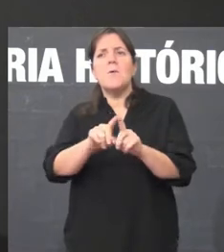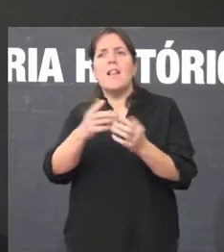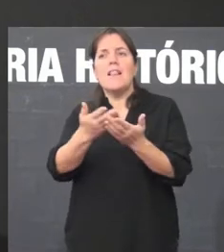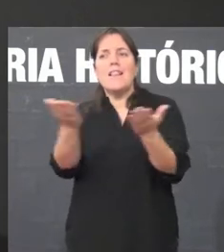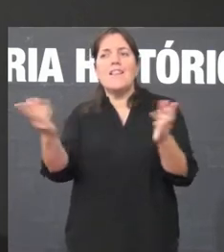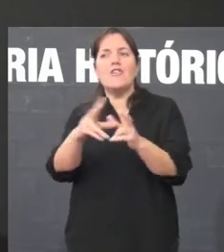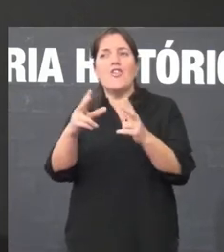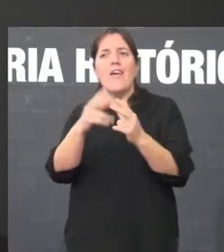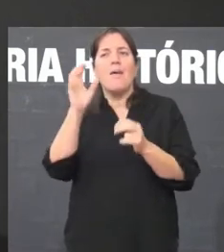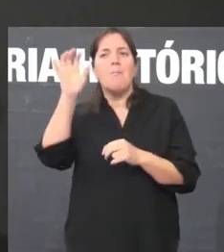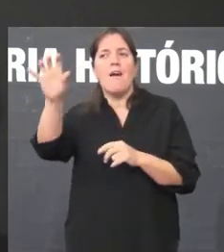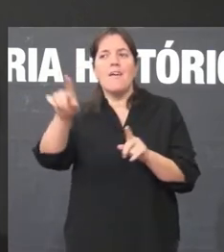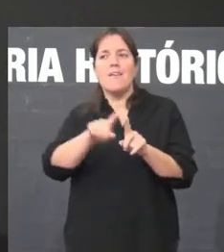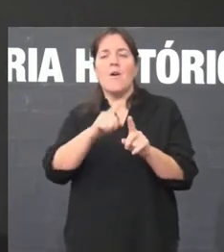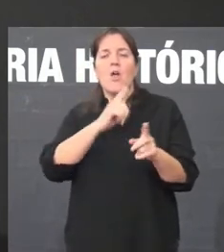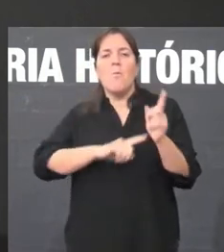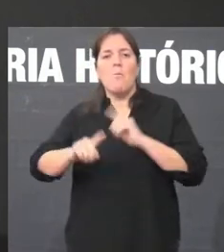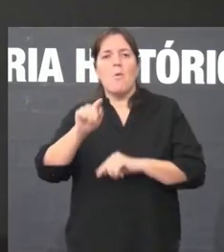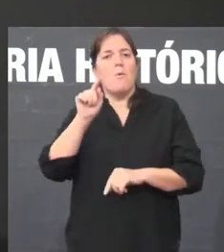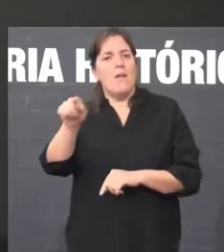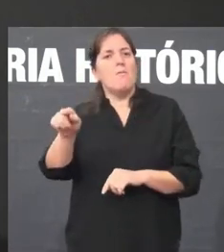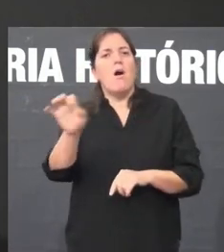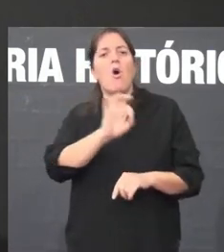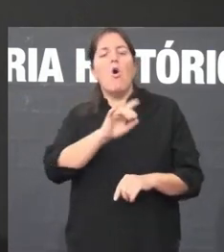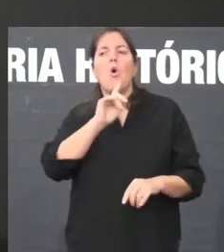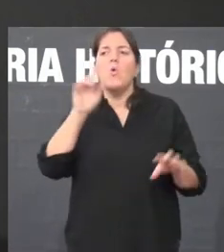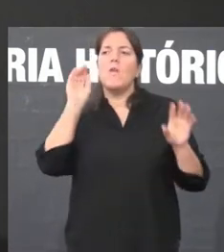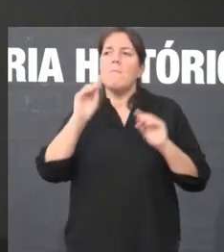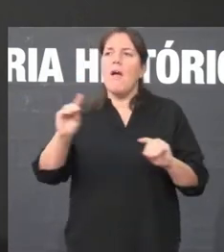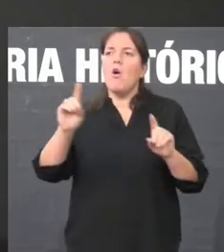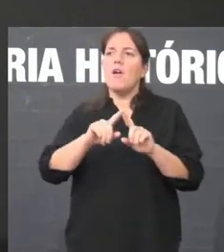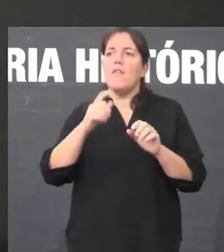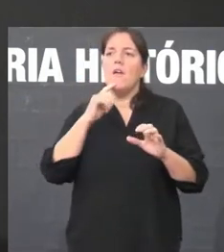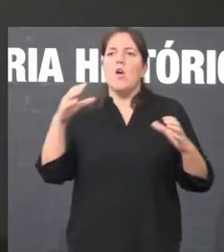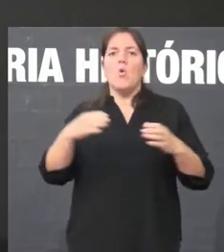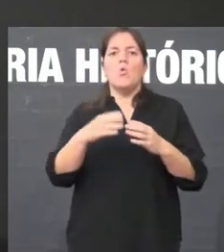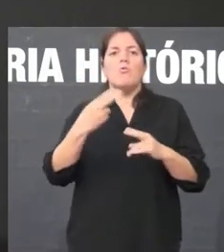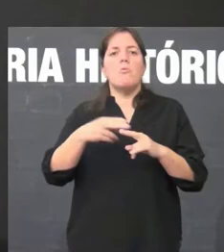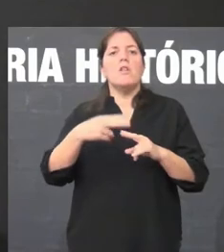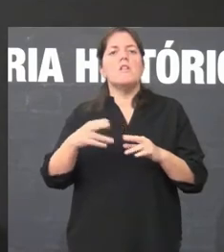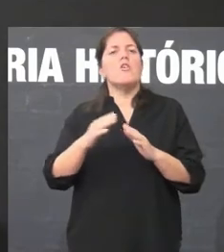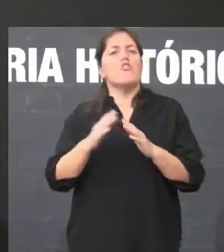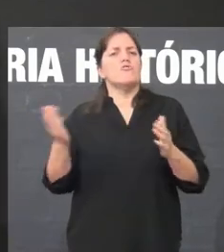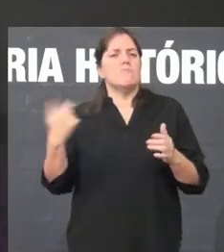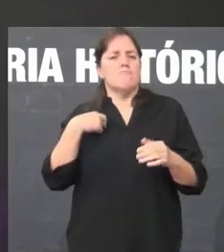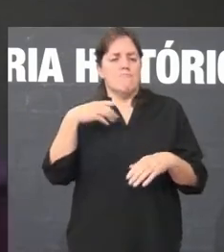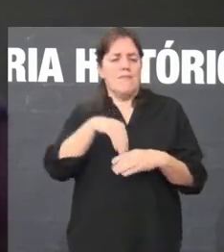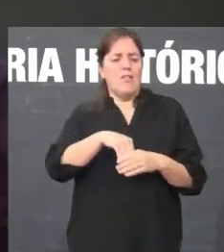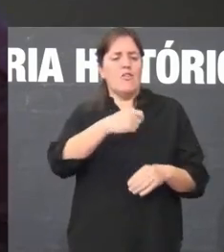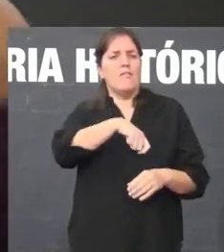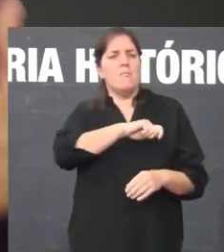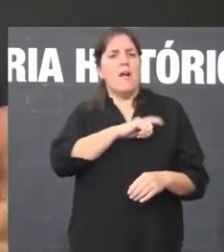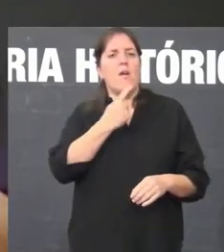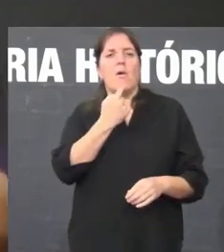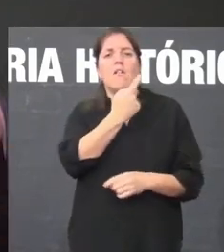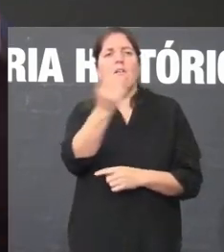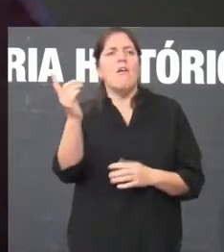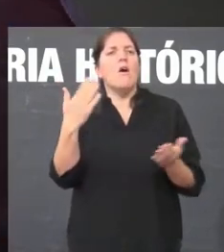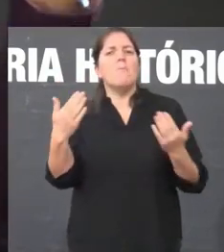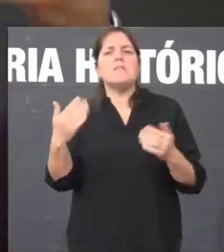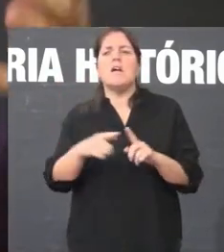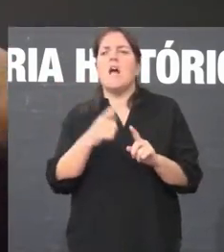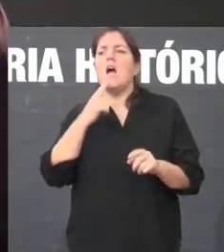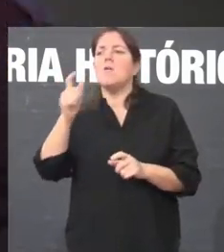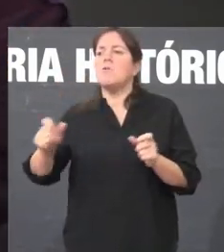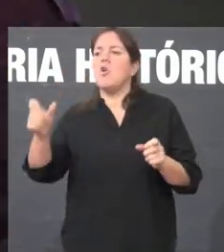y yo creo que ahí o hay una pedagogía desde los grandes partidos españoles de decirles no pasa nada, todo el mundo tiene derecho a